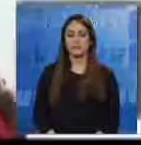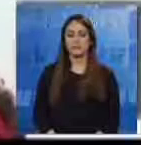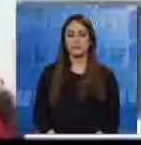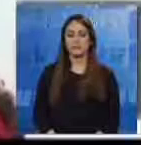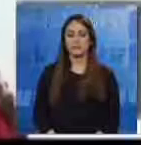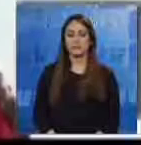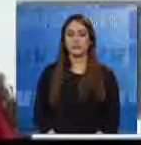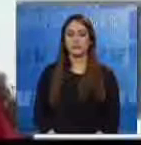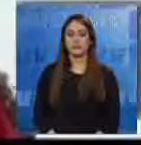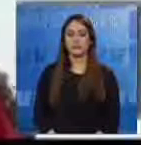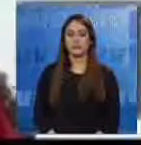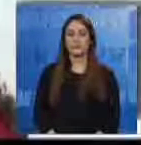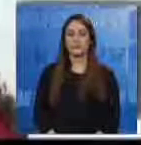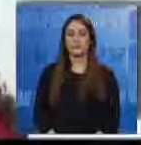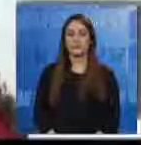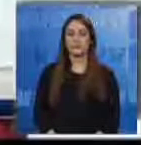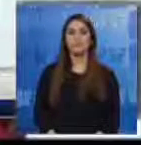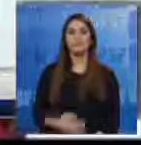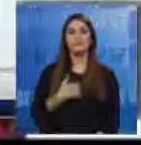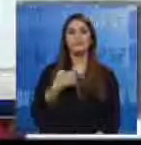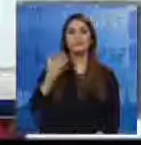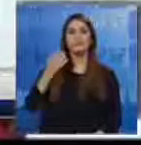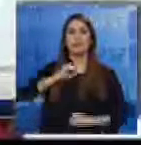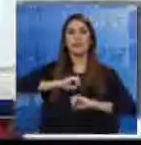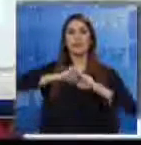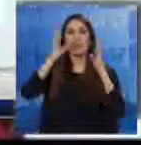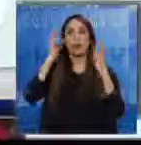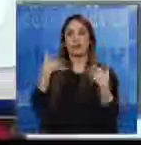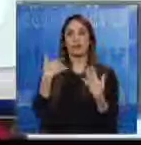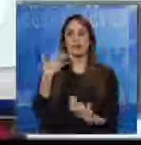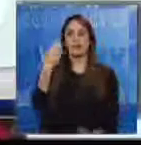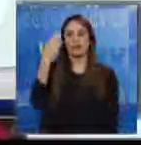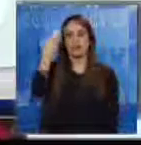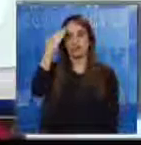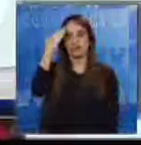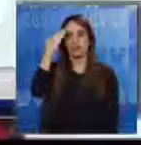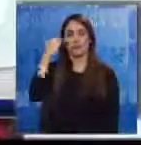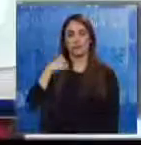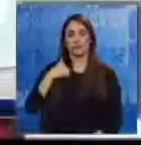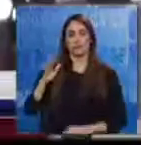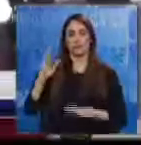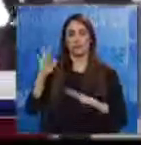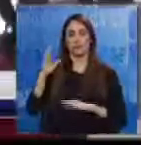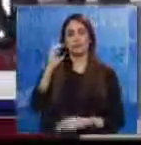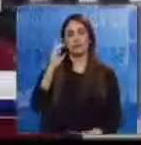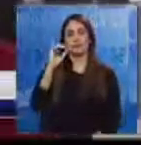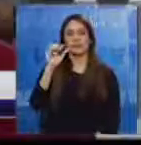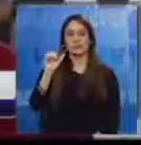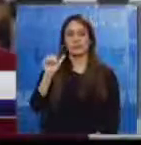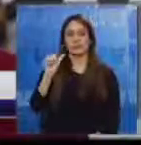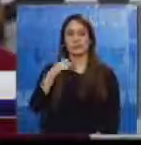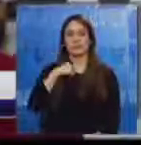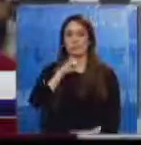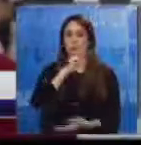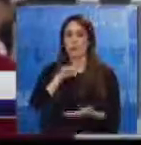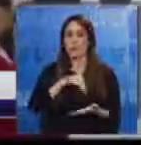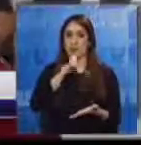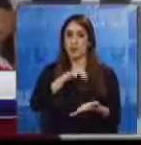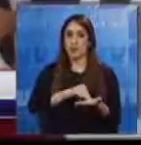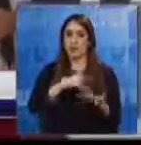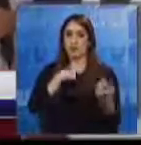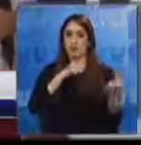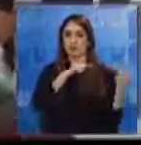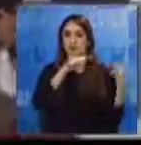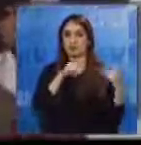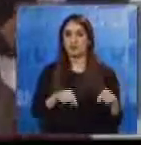Aclare todo a la ciudadanía si eso no es que está comprometido con la CIA. Venimos de Manabí a apoyar el Liquil, no sé